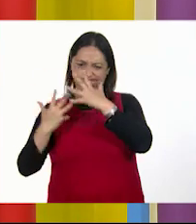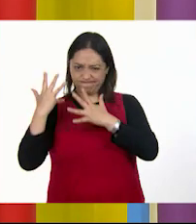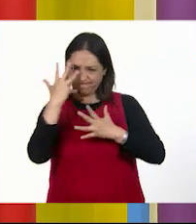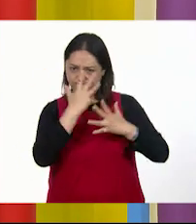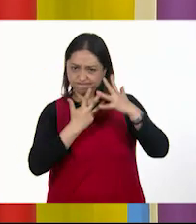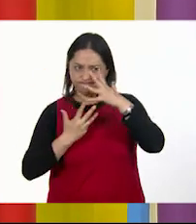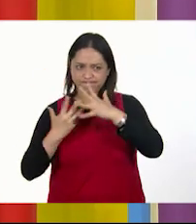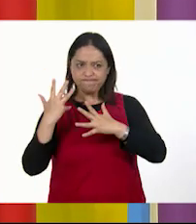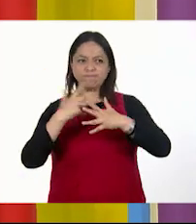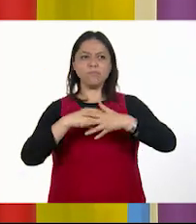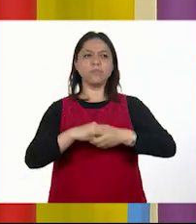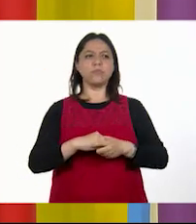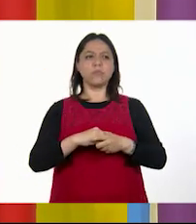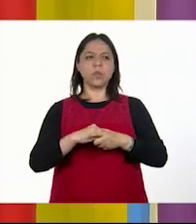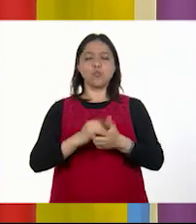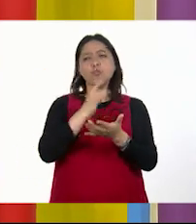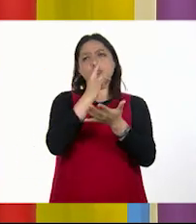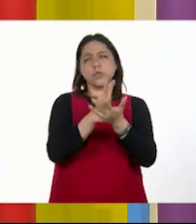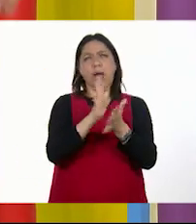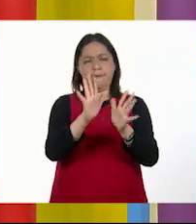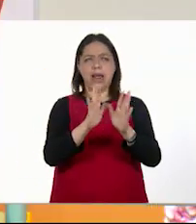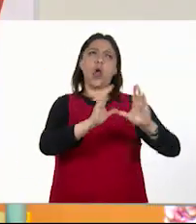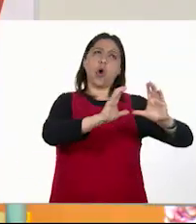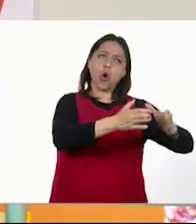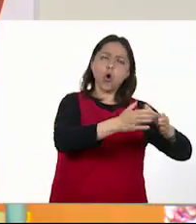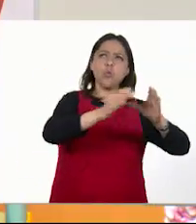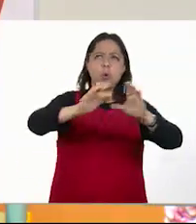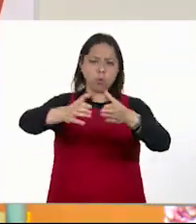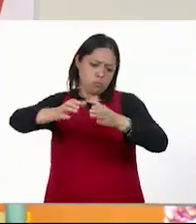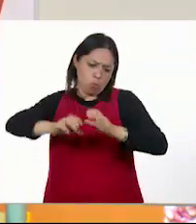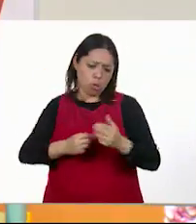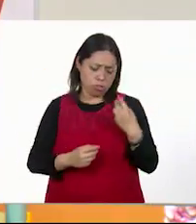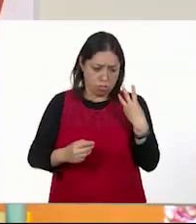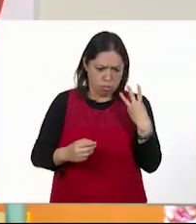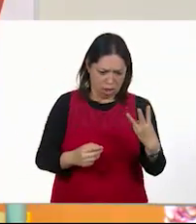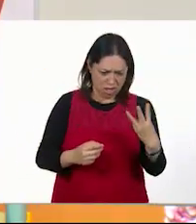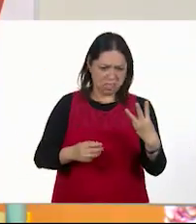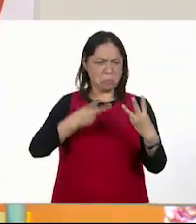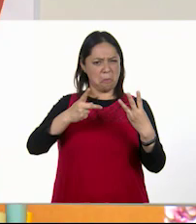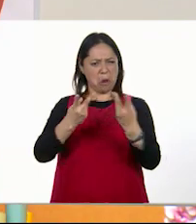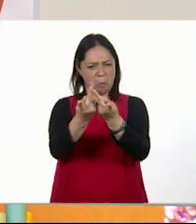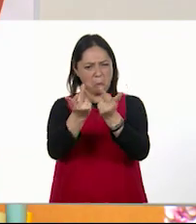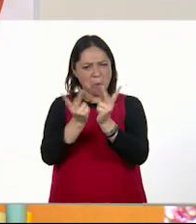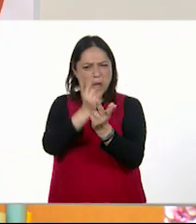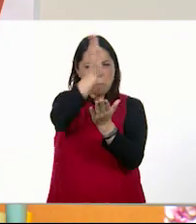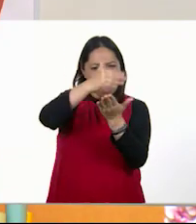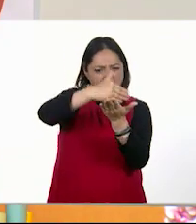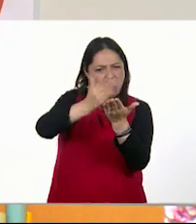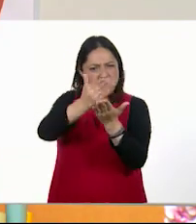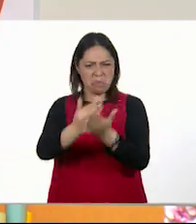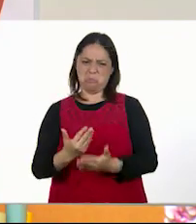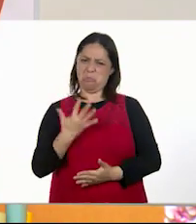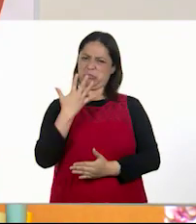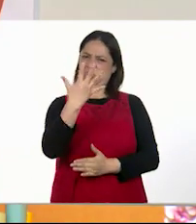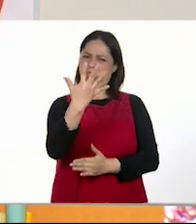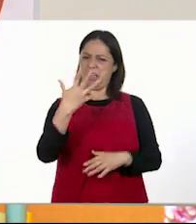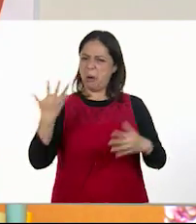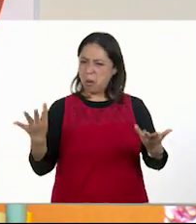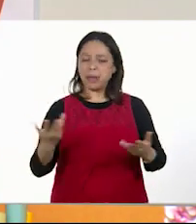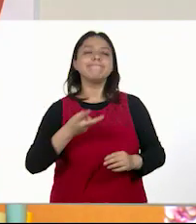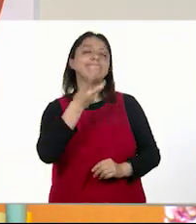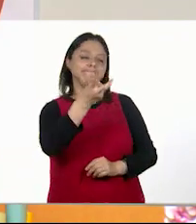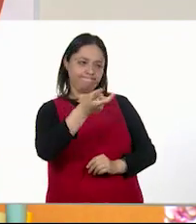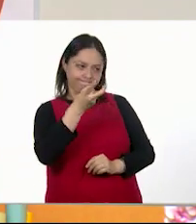son solo tres grupos, pero nuestro plato está dividido como en cinco pedacitos. Claro, está dividido como en cinco,